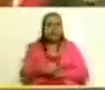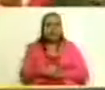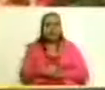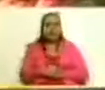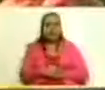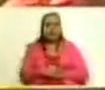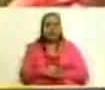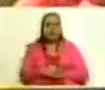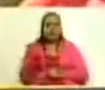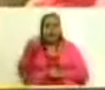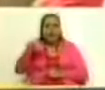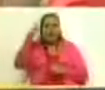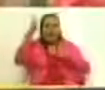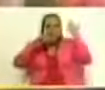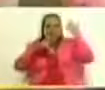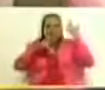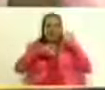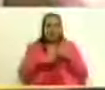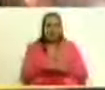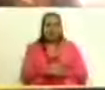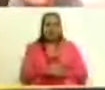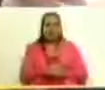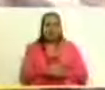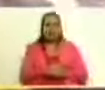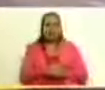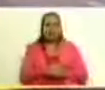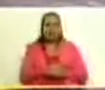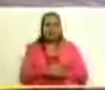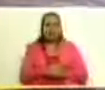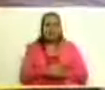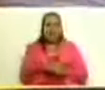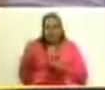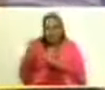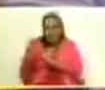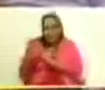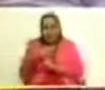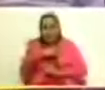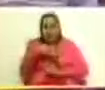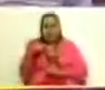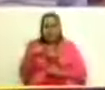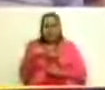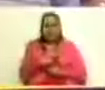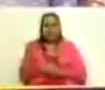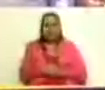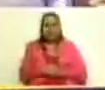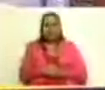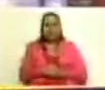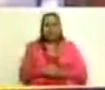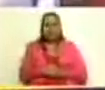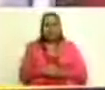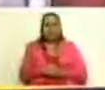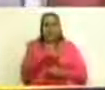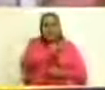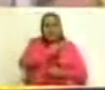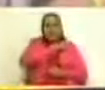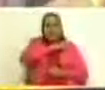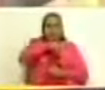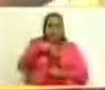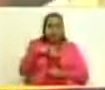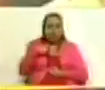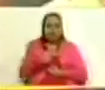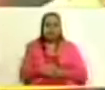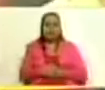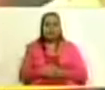tenemos un Chávez! Y está de nuestra parte, además. Es de los nuestros.